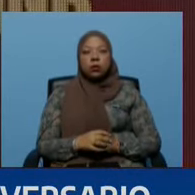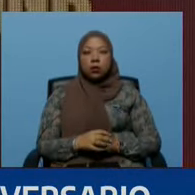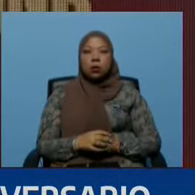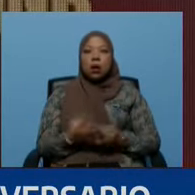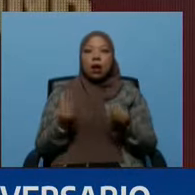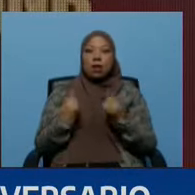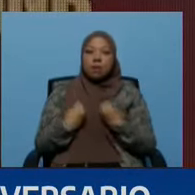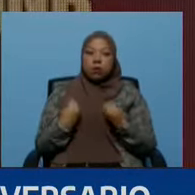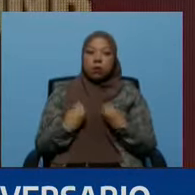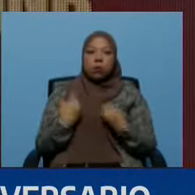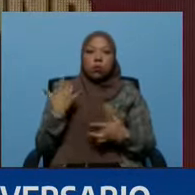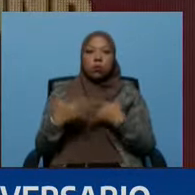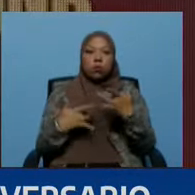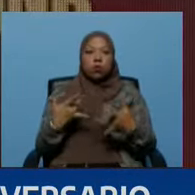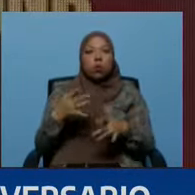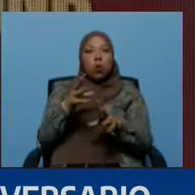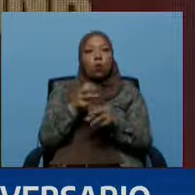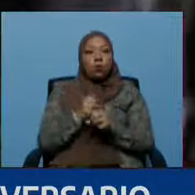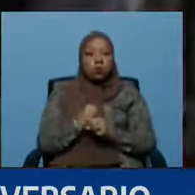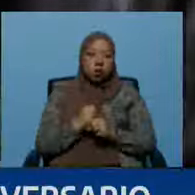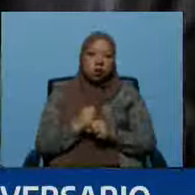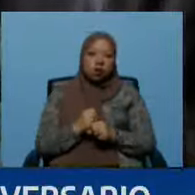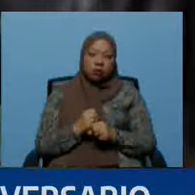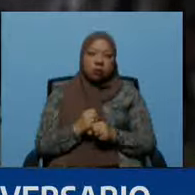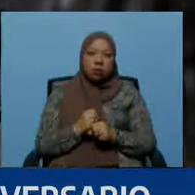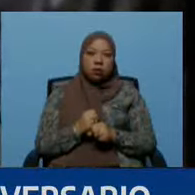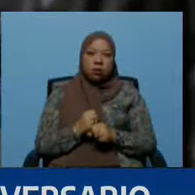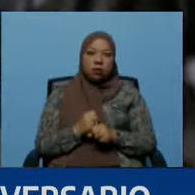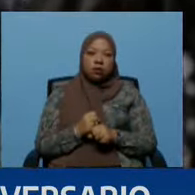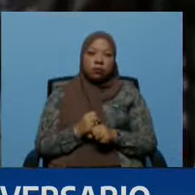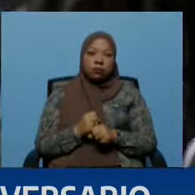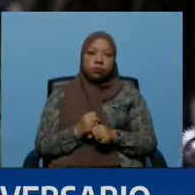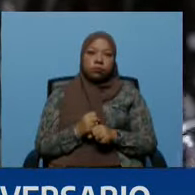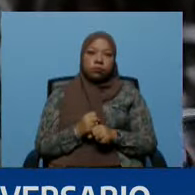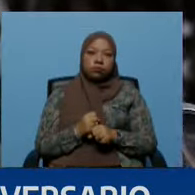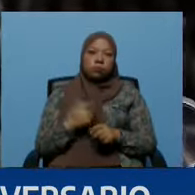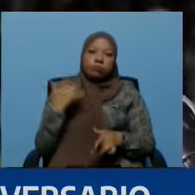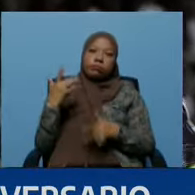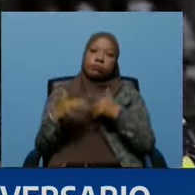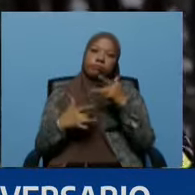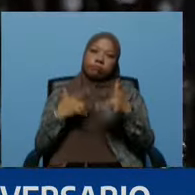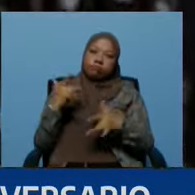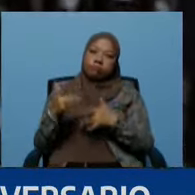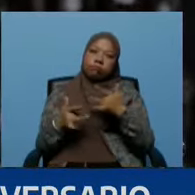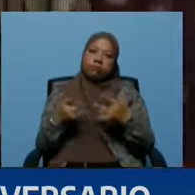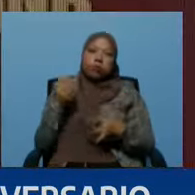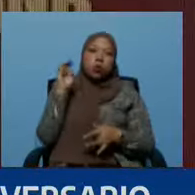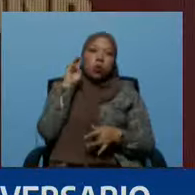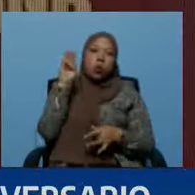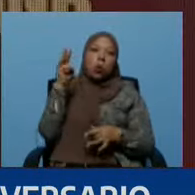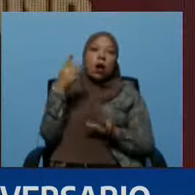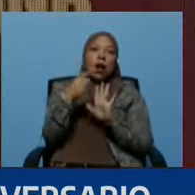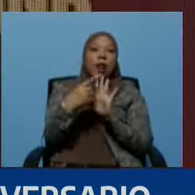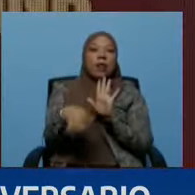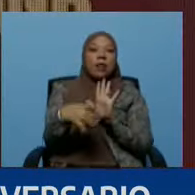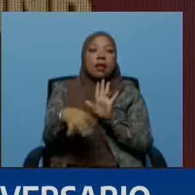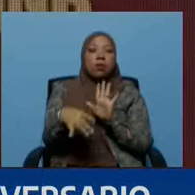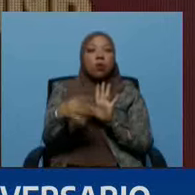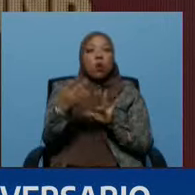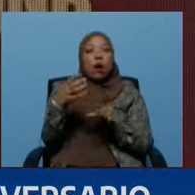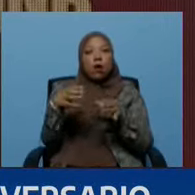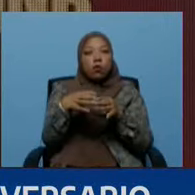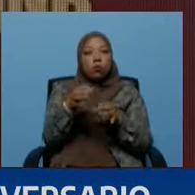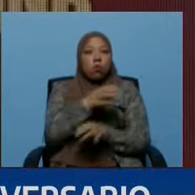Hemos vivido y estamos consolidando ese camino. Por eso la derecha fascista de los